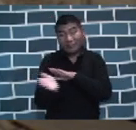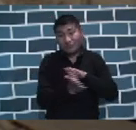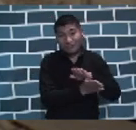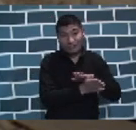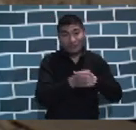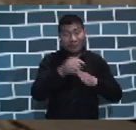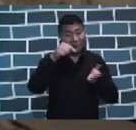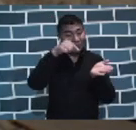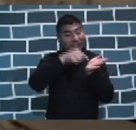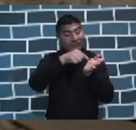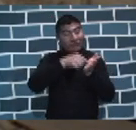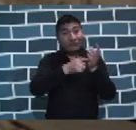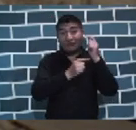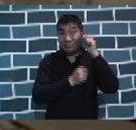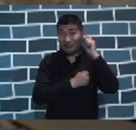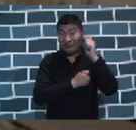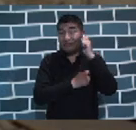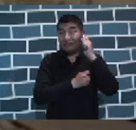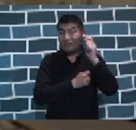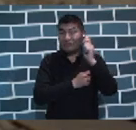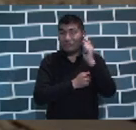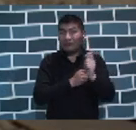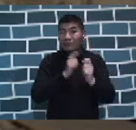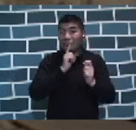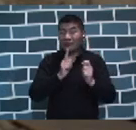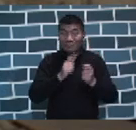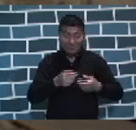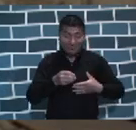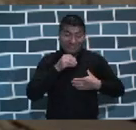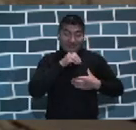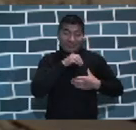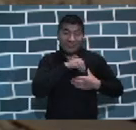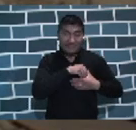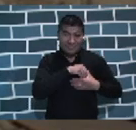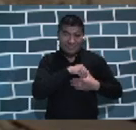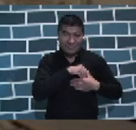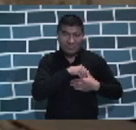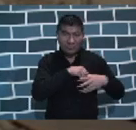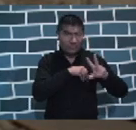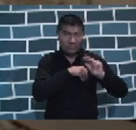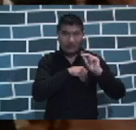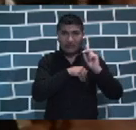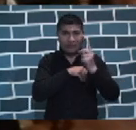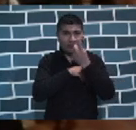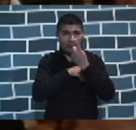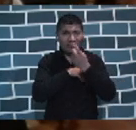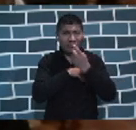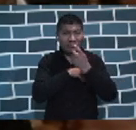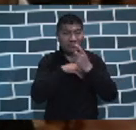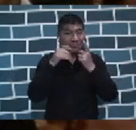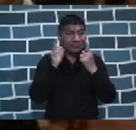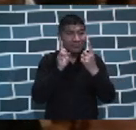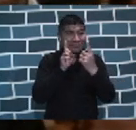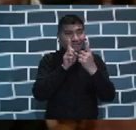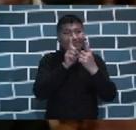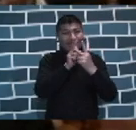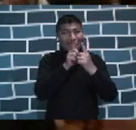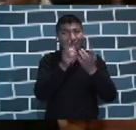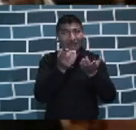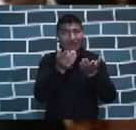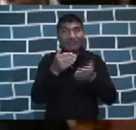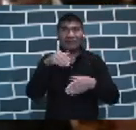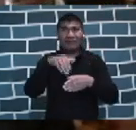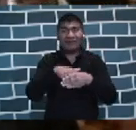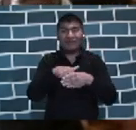el testimonio es interior no solamente porque se encuentran en